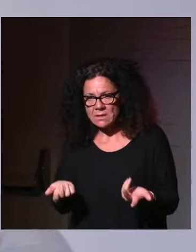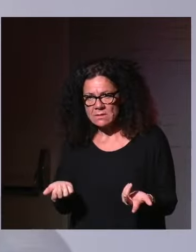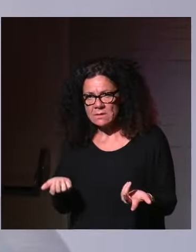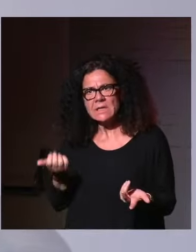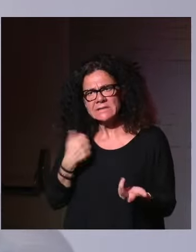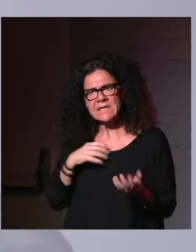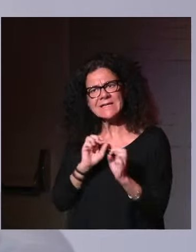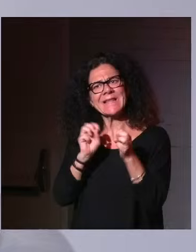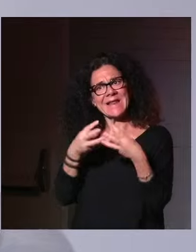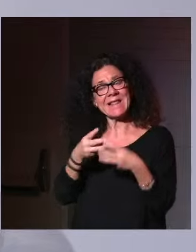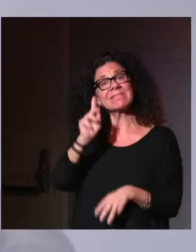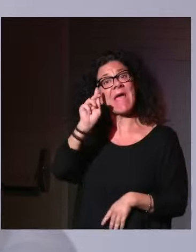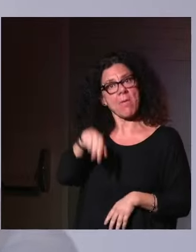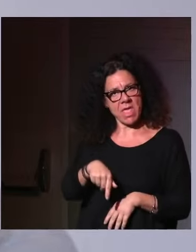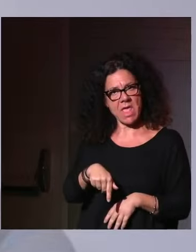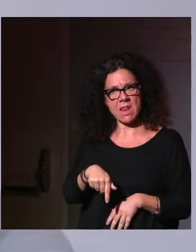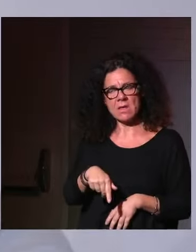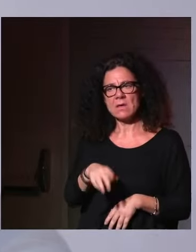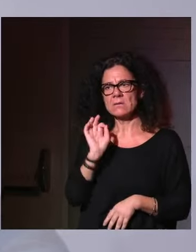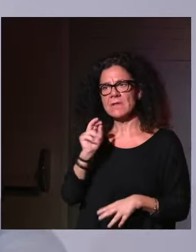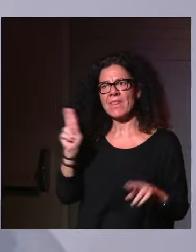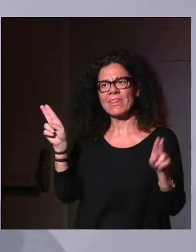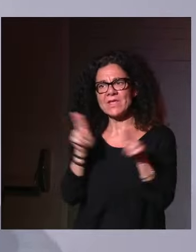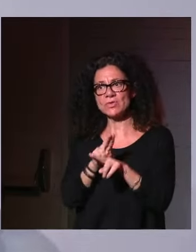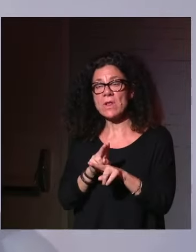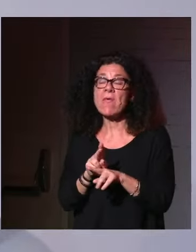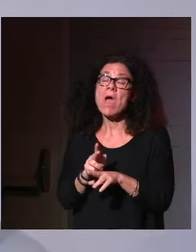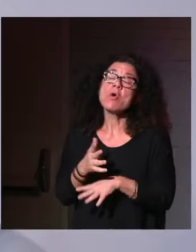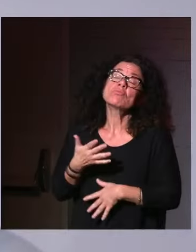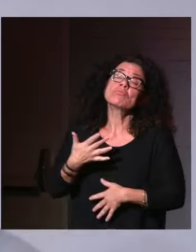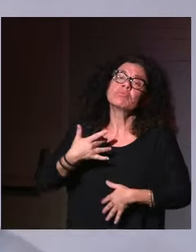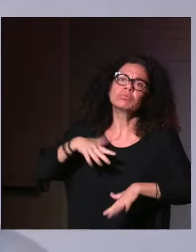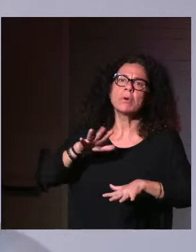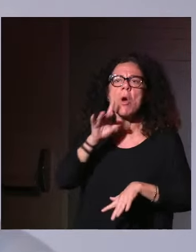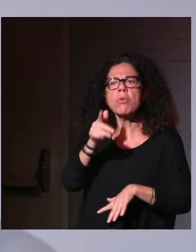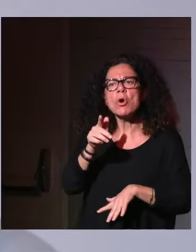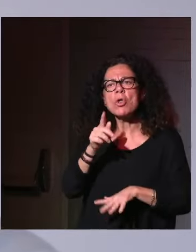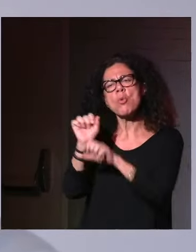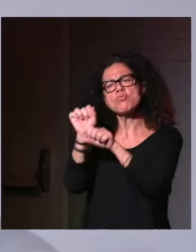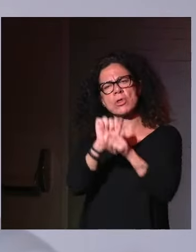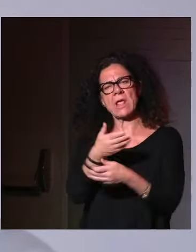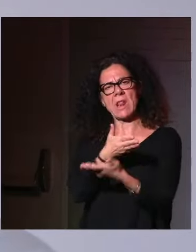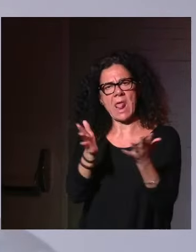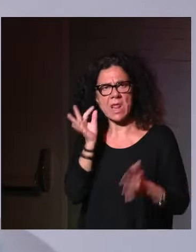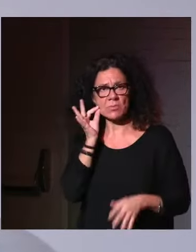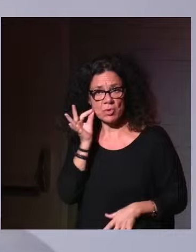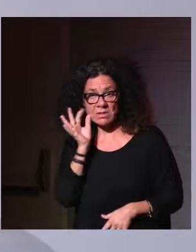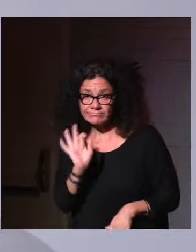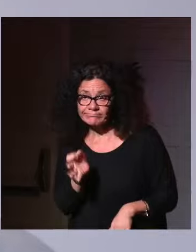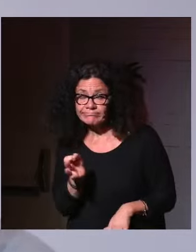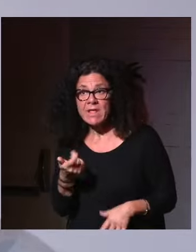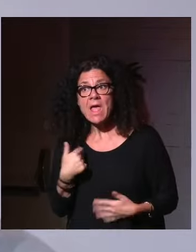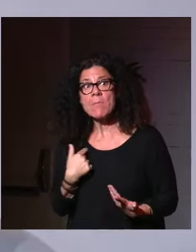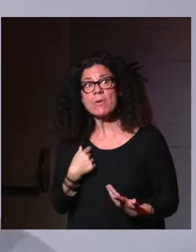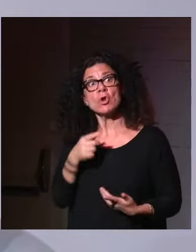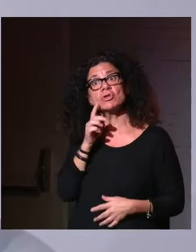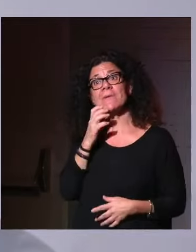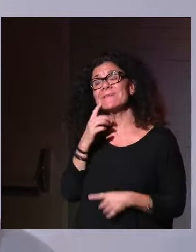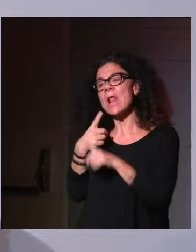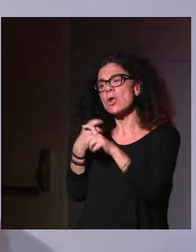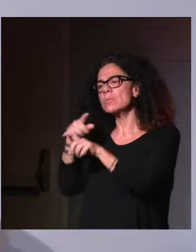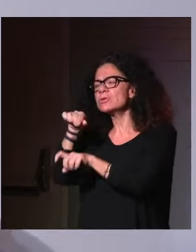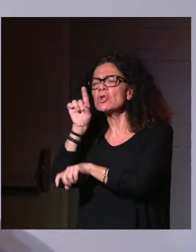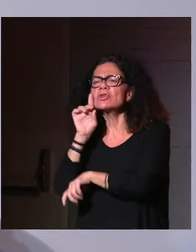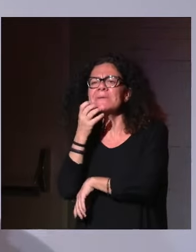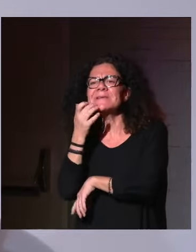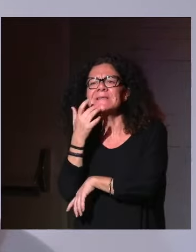internet está efectivamente censurada supuestamente para protegernos a las mujeres pero el algoritmo no sabe si esa foto me la tomó